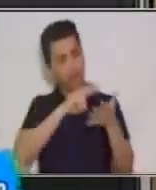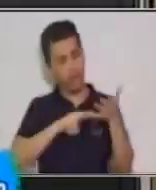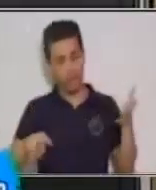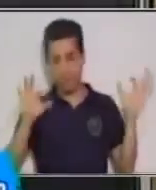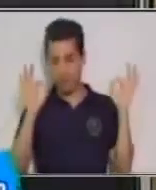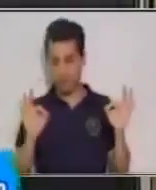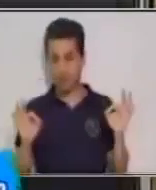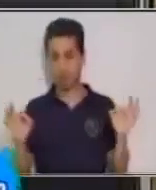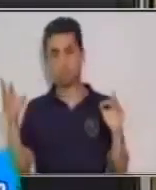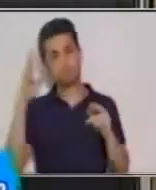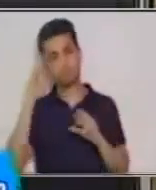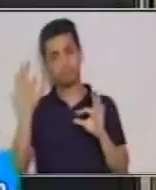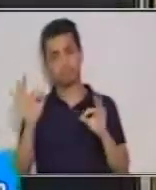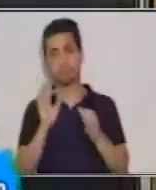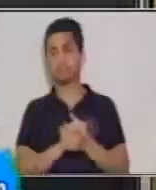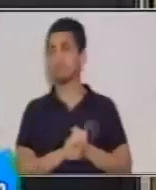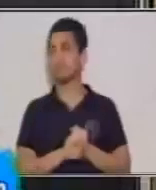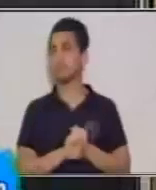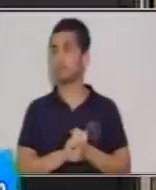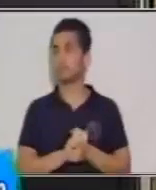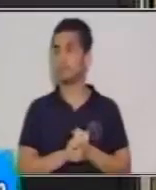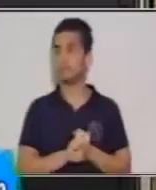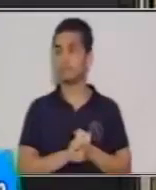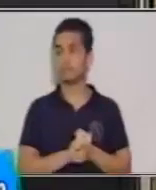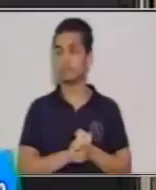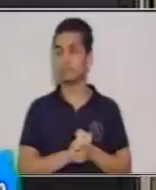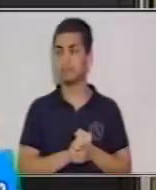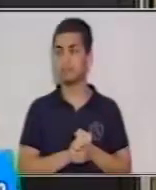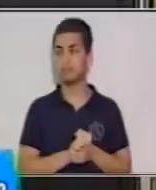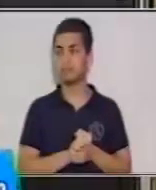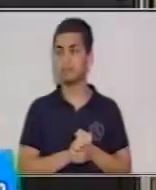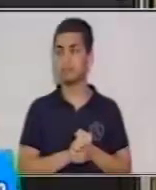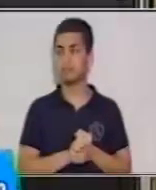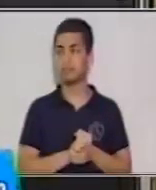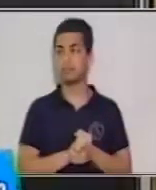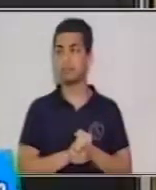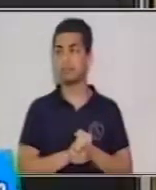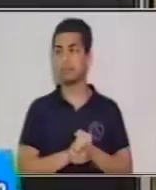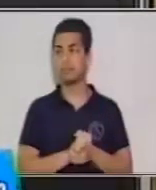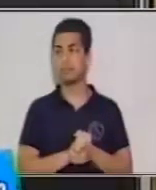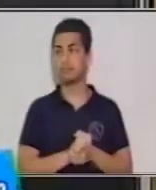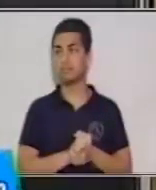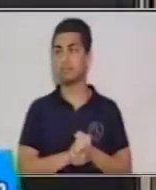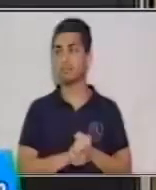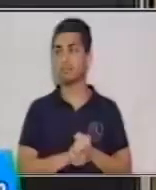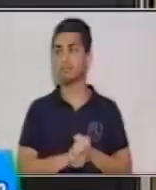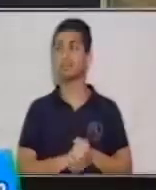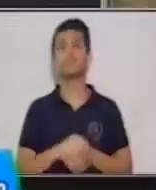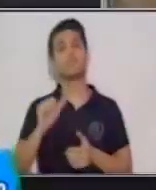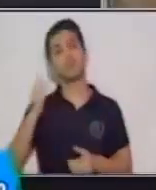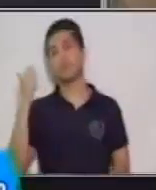recordamos literalmente. Tenemos también la lectura comprensiva.